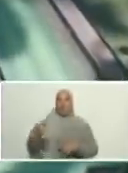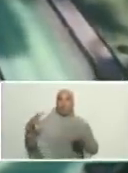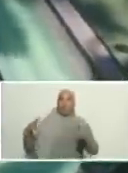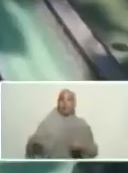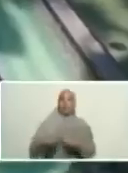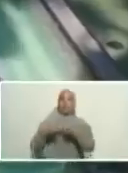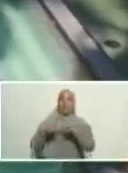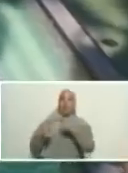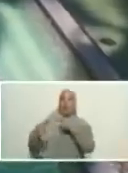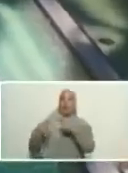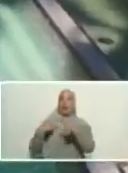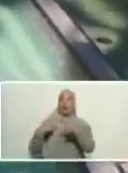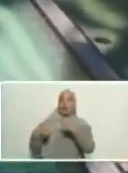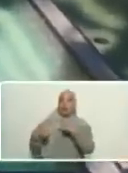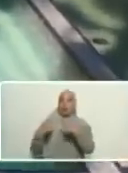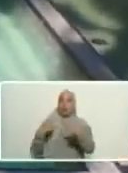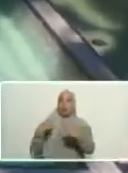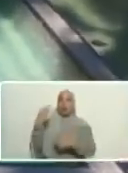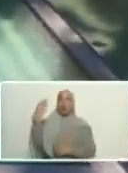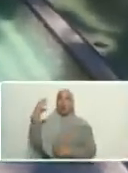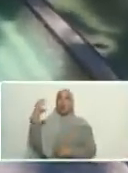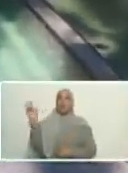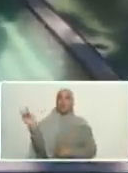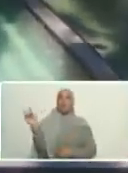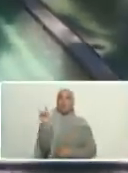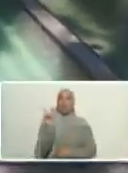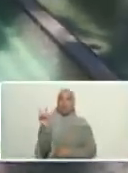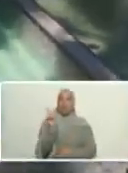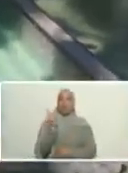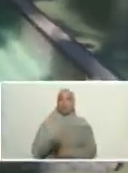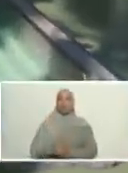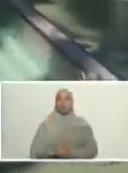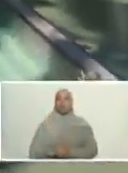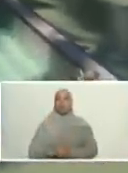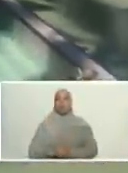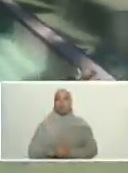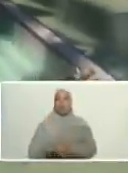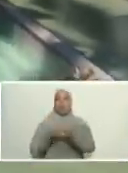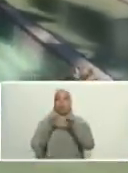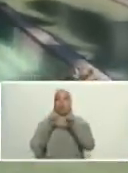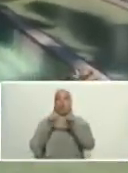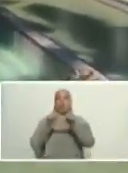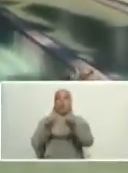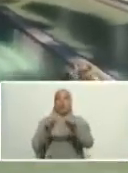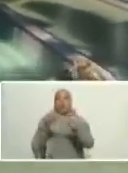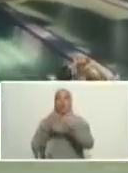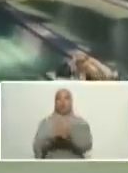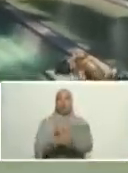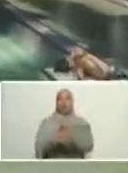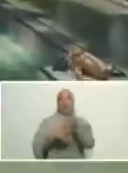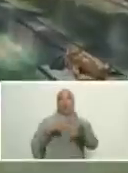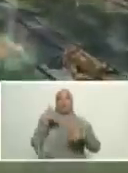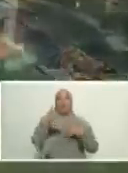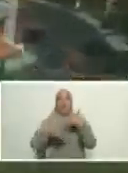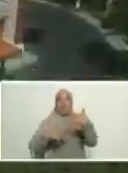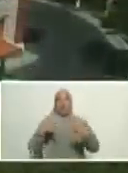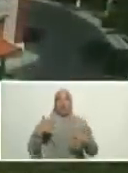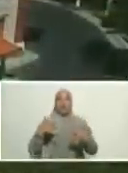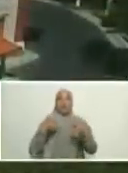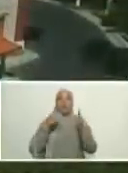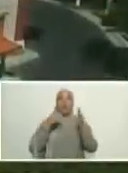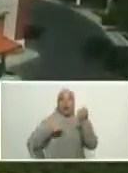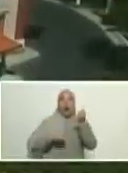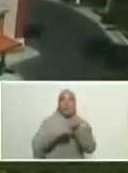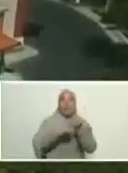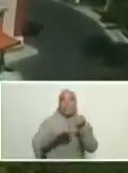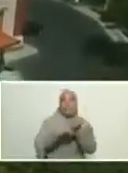de las relaciones entre Colombia y Venezuela. Continuará evaluando la agenda común y de cooperación entre las